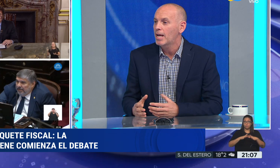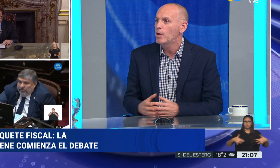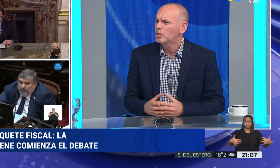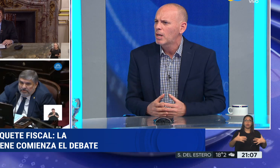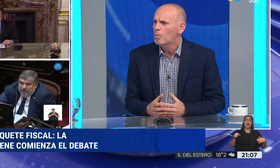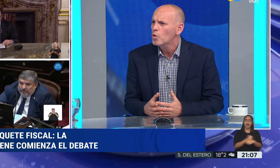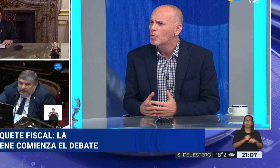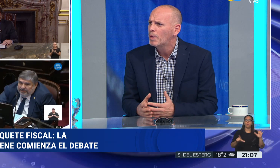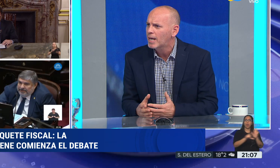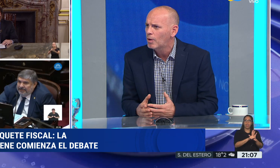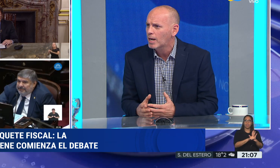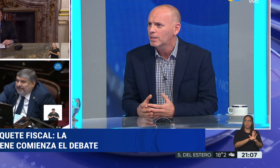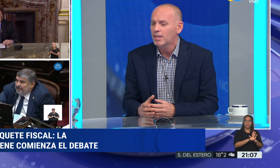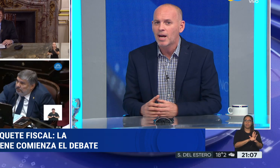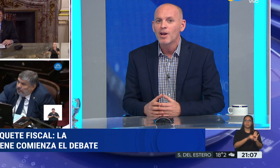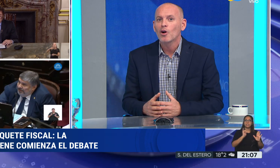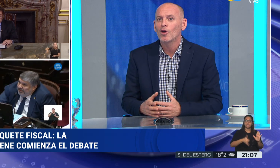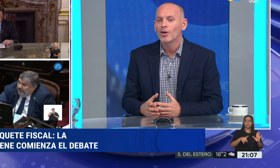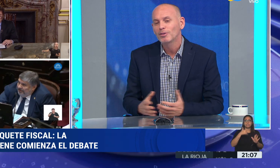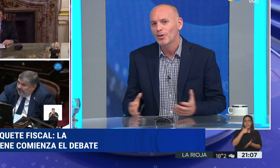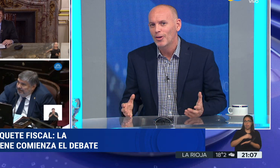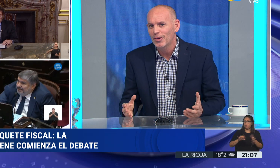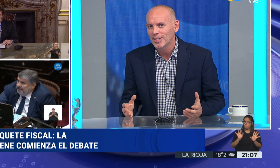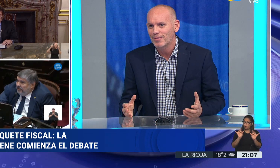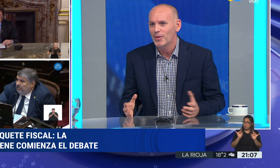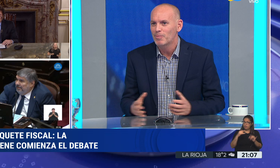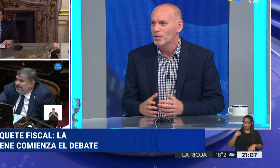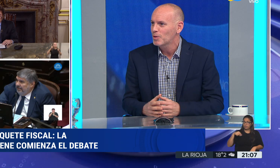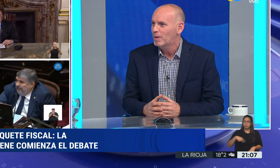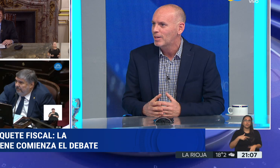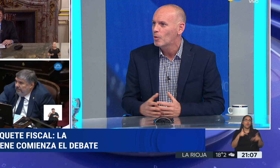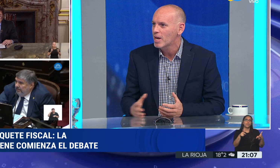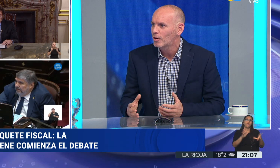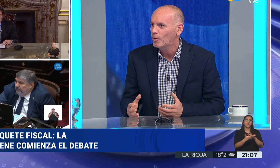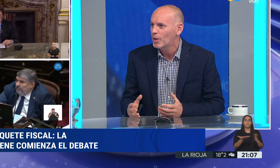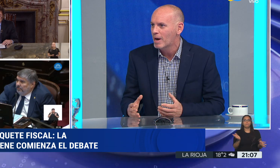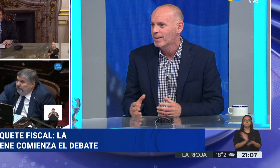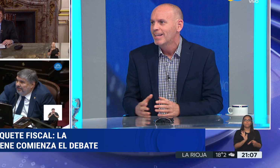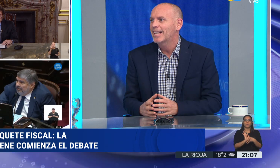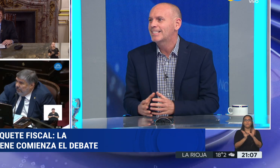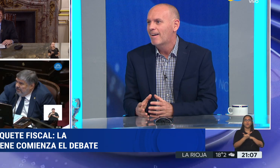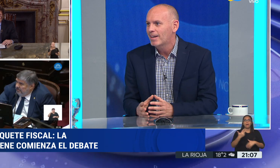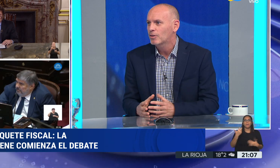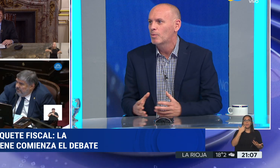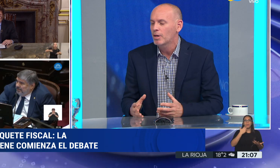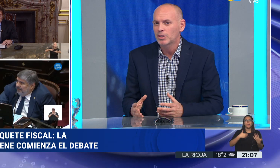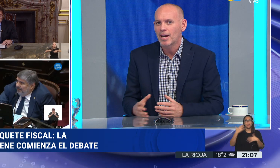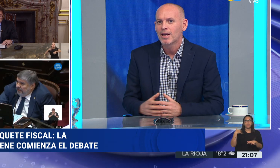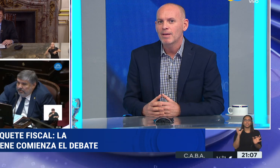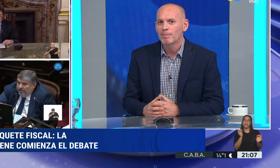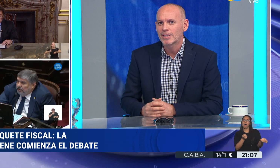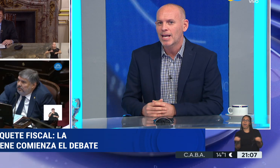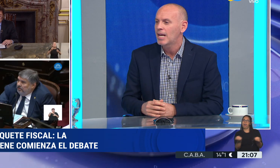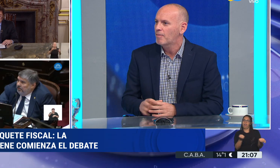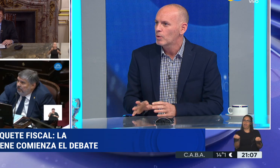una ley en un Senado muy complicado en la Argentina con, yo lo digo de este modo un poco simpático, viejos lobos de mar que saben cómo negociar